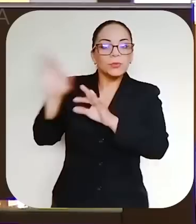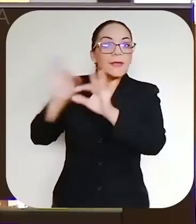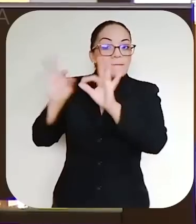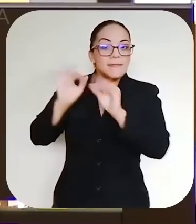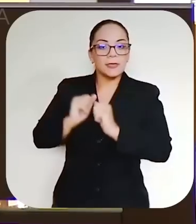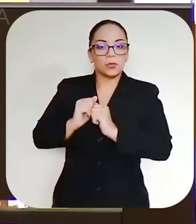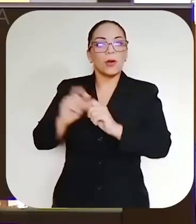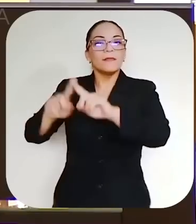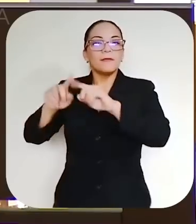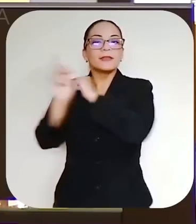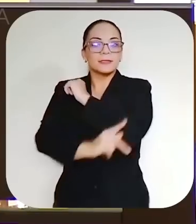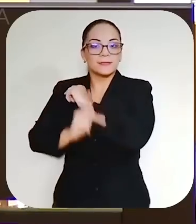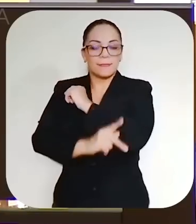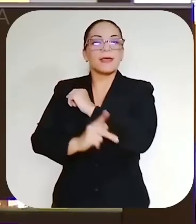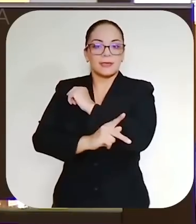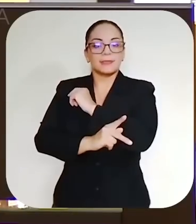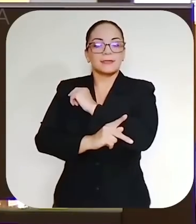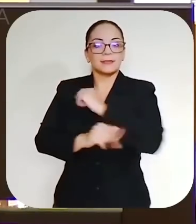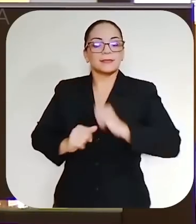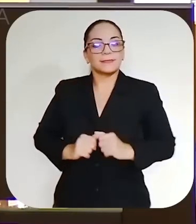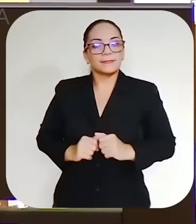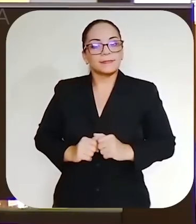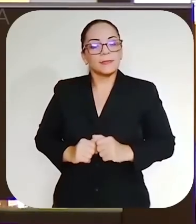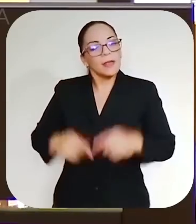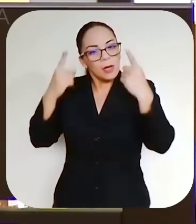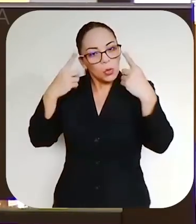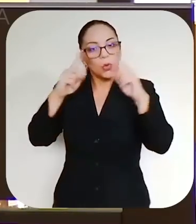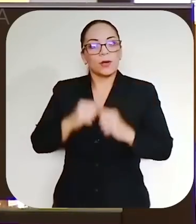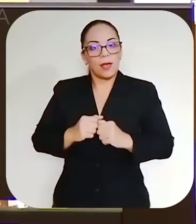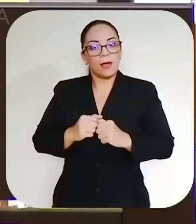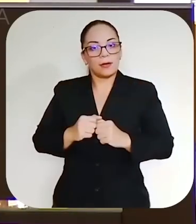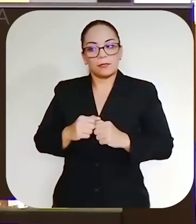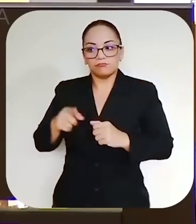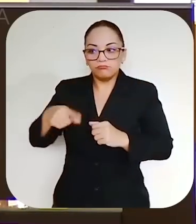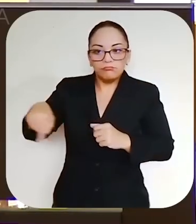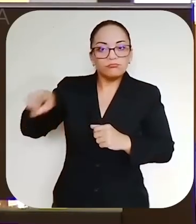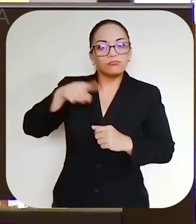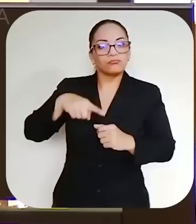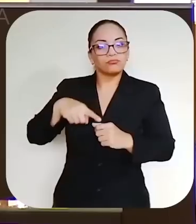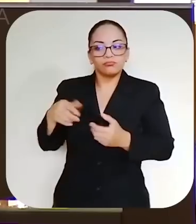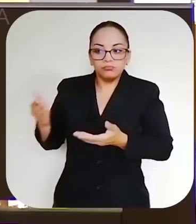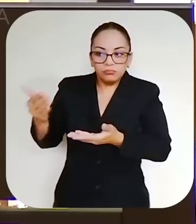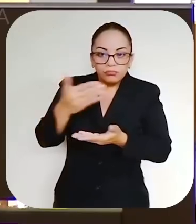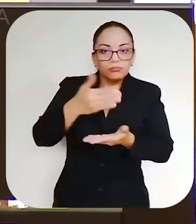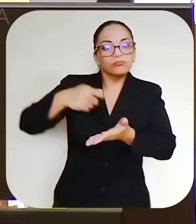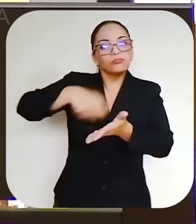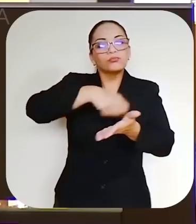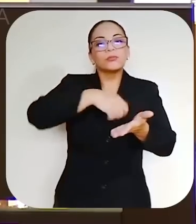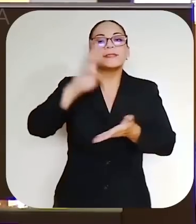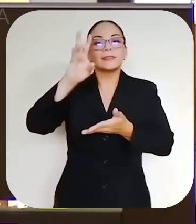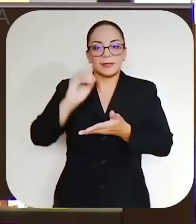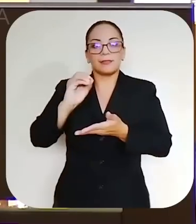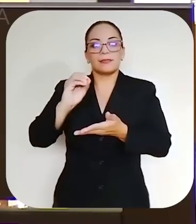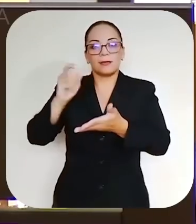respetuosa a los países de la región a lograr para que logremos las 60